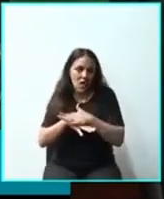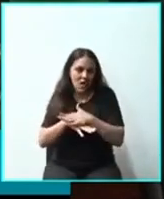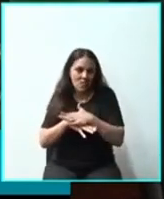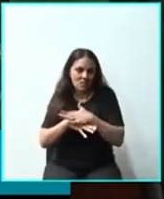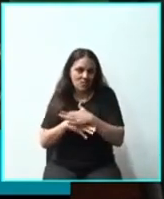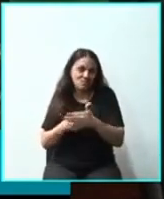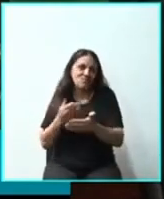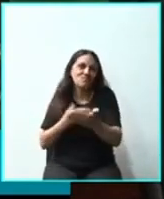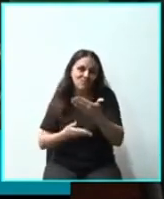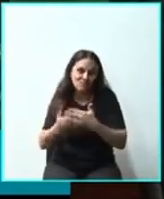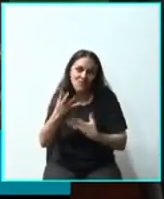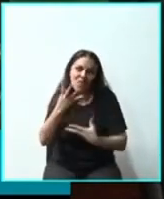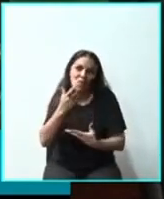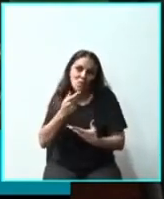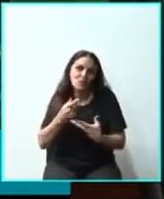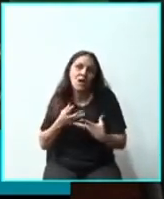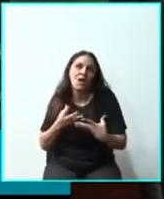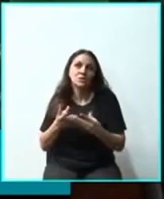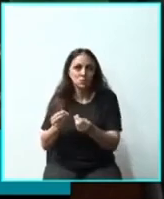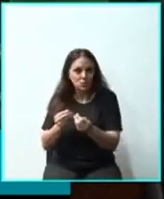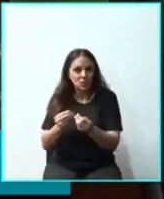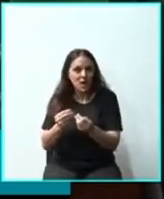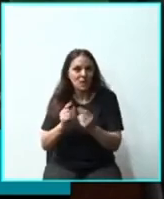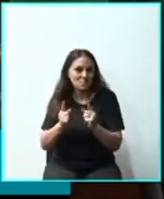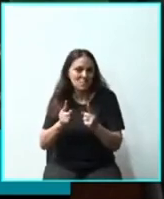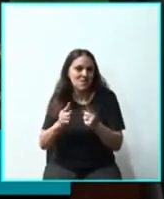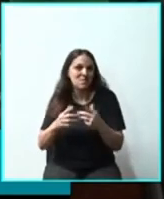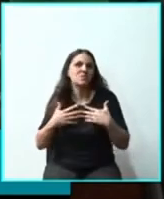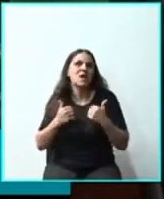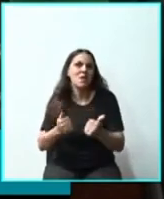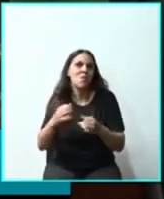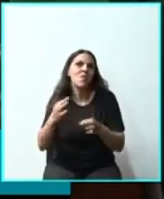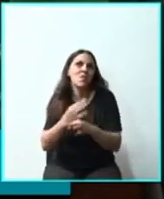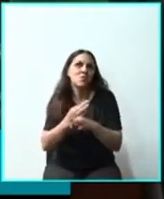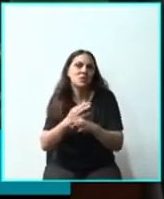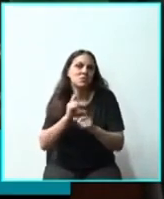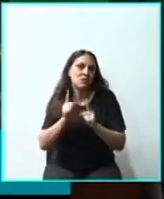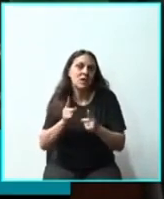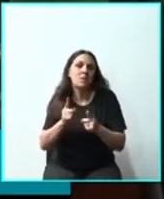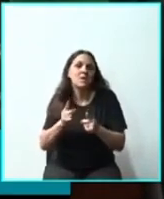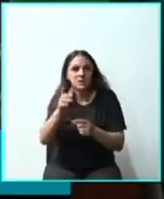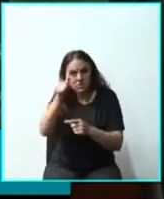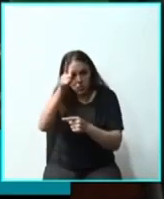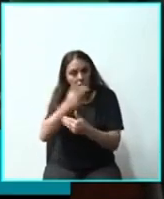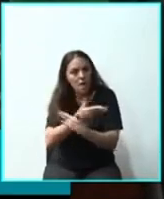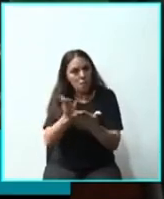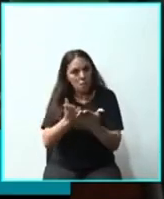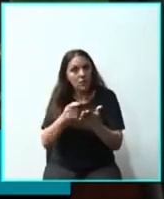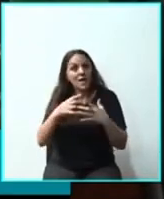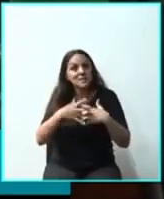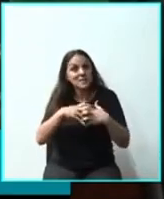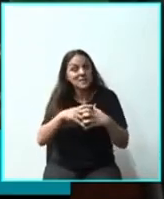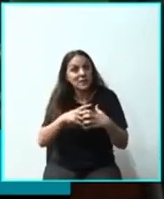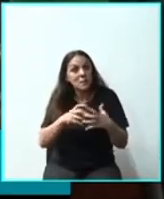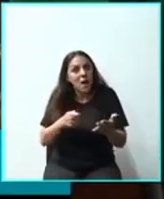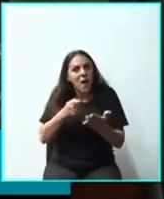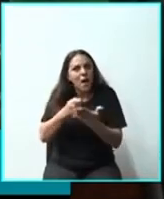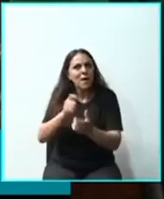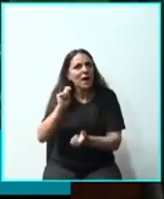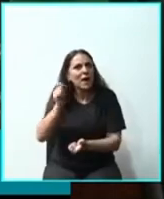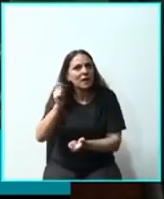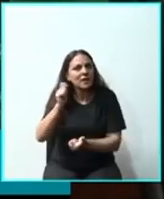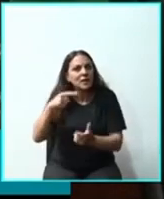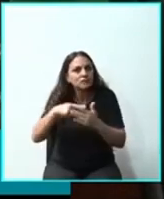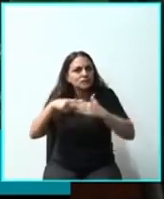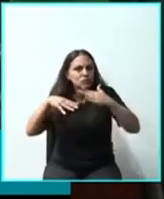como en educación, como en salud, en seguridad pública también. El sistema es pagado y financiado enteramente por la ciudad